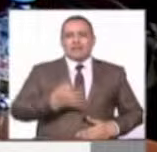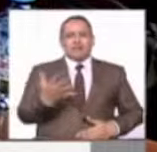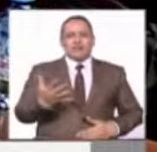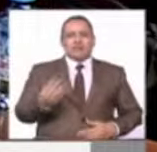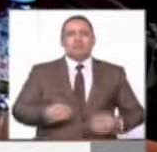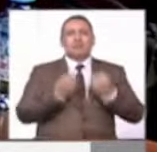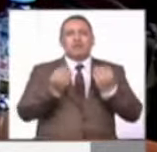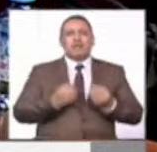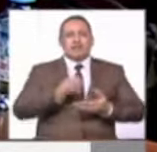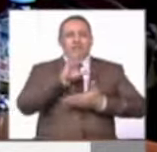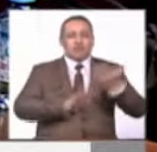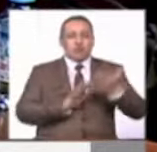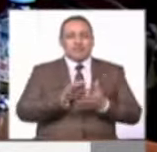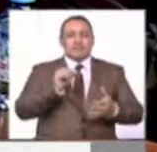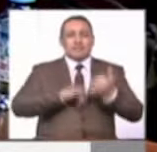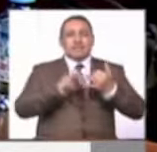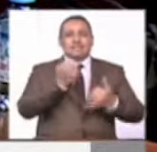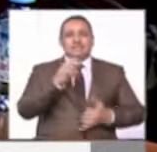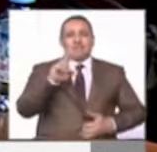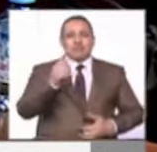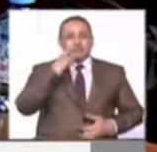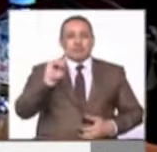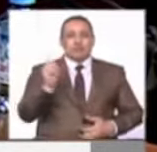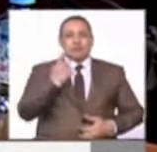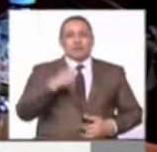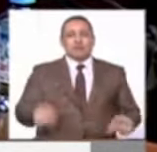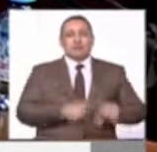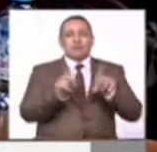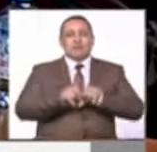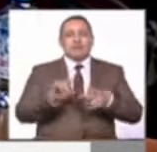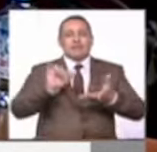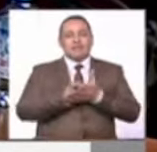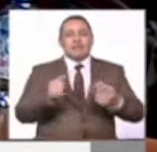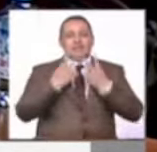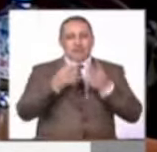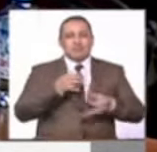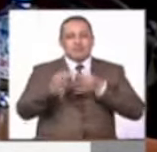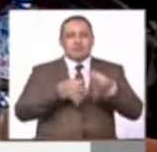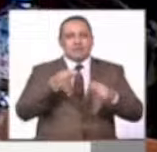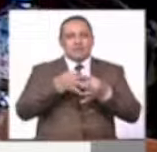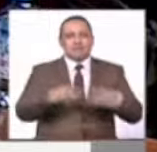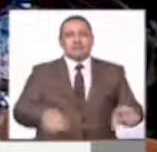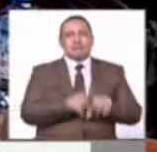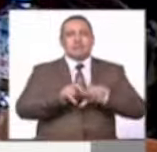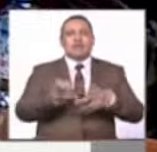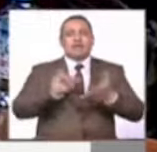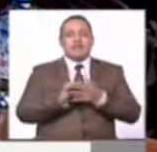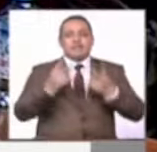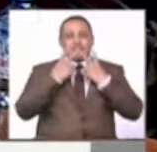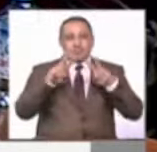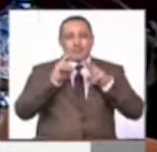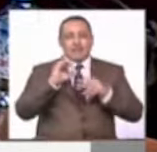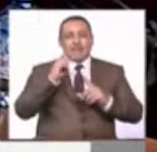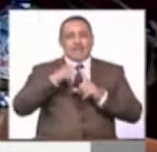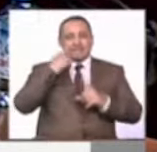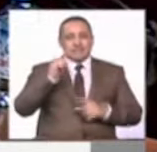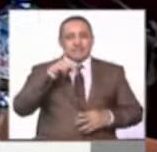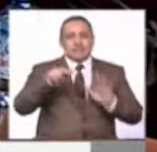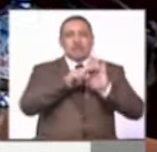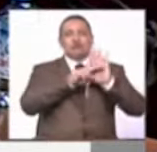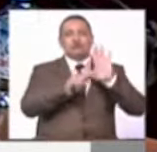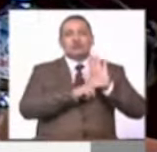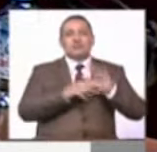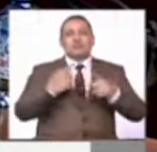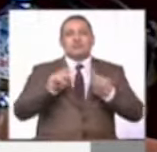porque el informe de servir primero Por qué se llama a servir y ahí pueden ver la cita de la norma